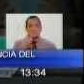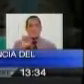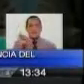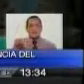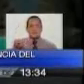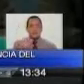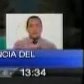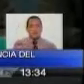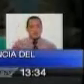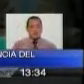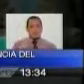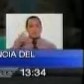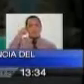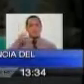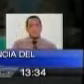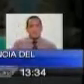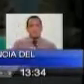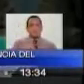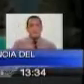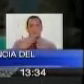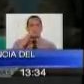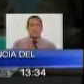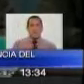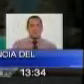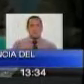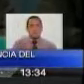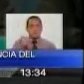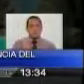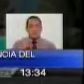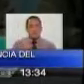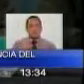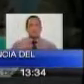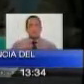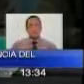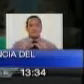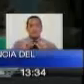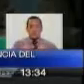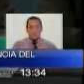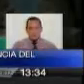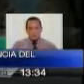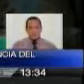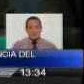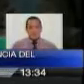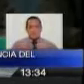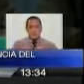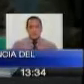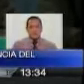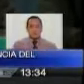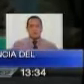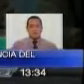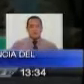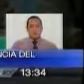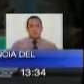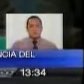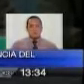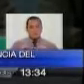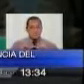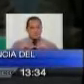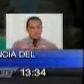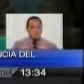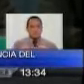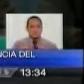ninguna contingencia respecto a su actuación. Y seguiremos aún con estas circunstancias,